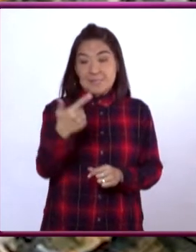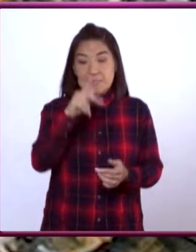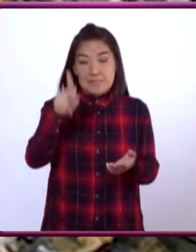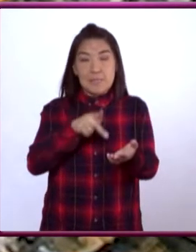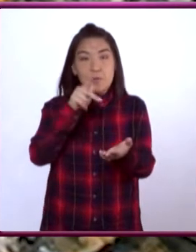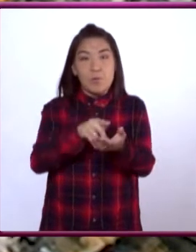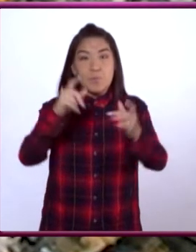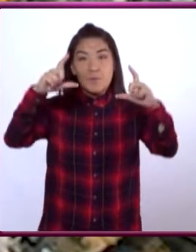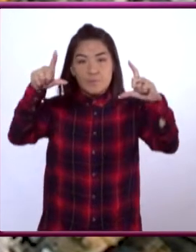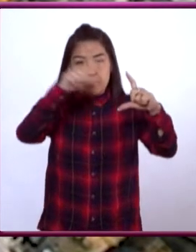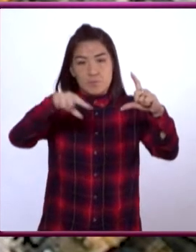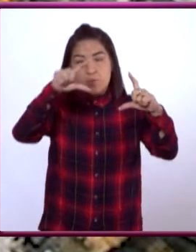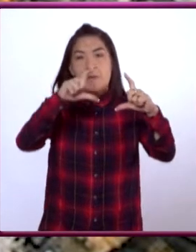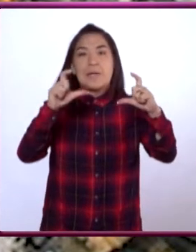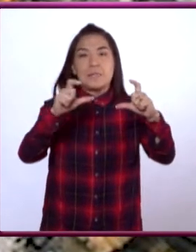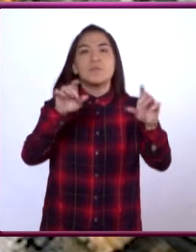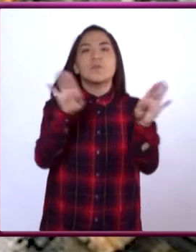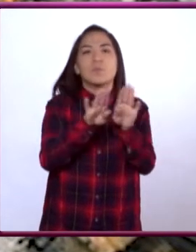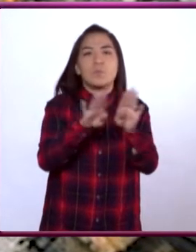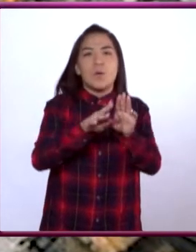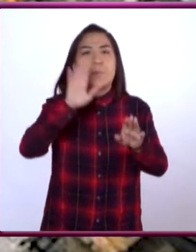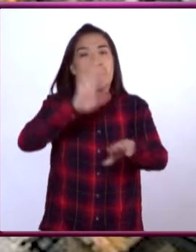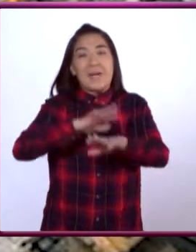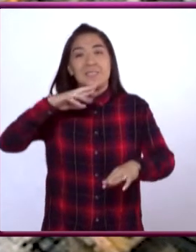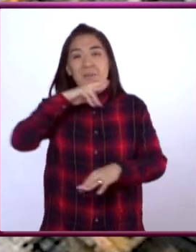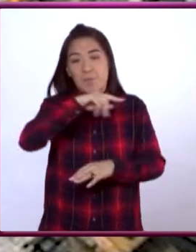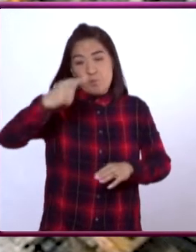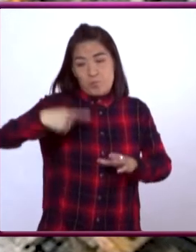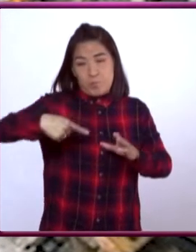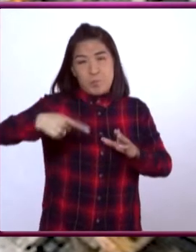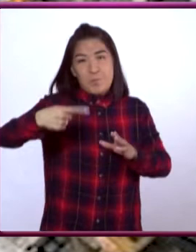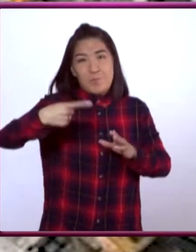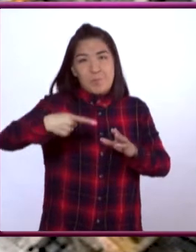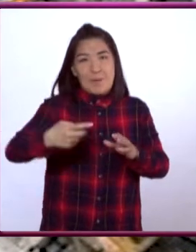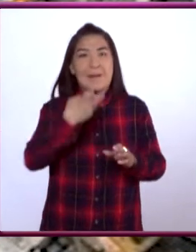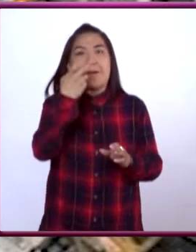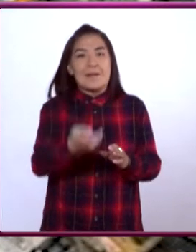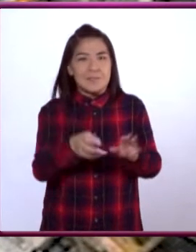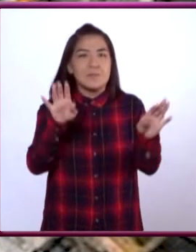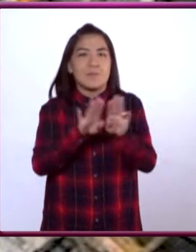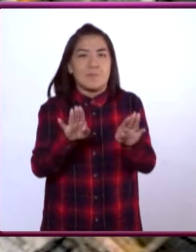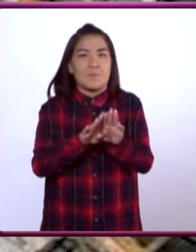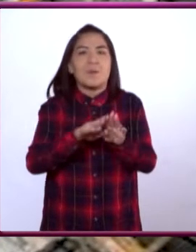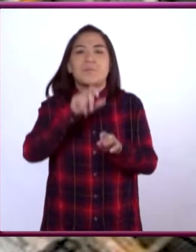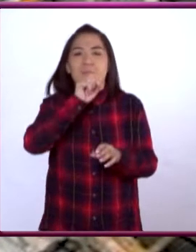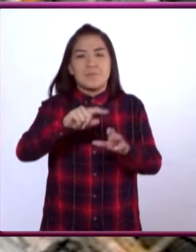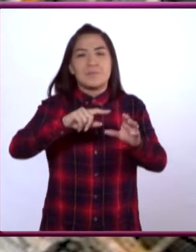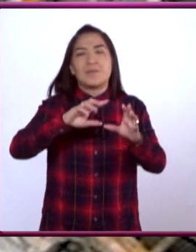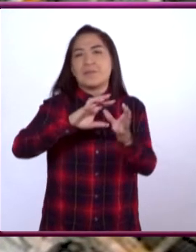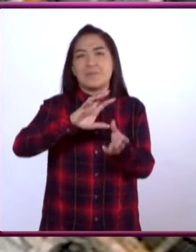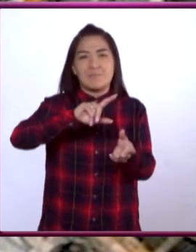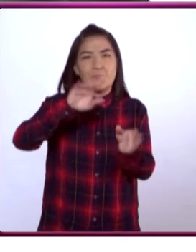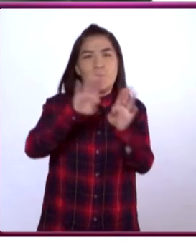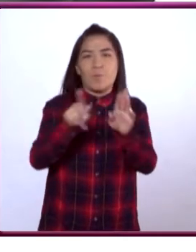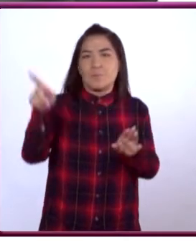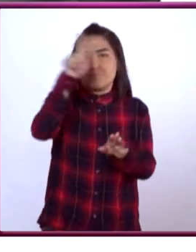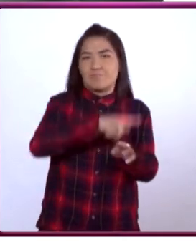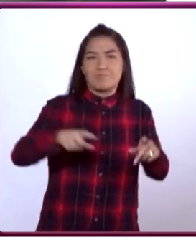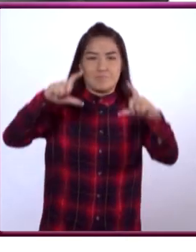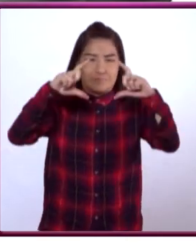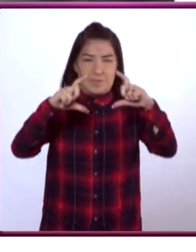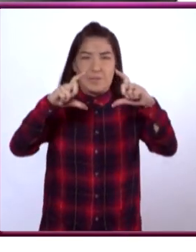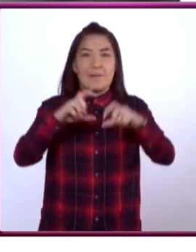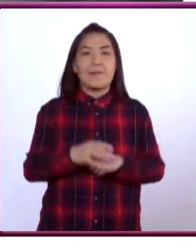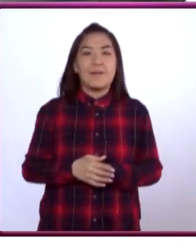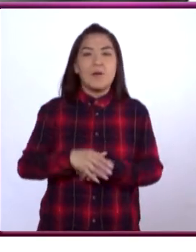de 27 kilómetros y con campos eléctricos y magnéticos estamos acelerando y haciéndolo pasar en esa trayectoria circular. Lo que sucede